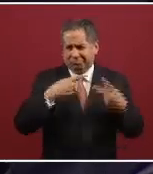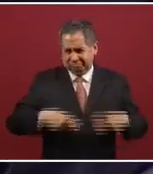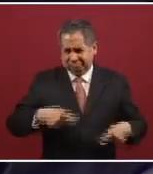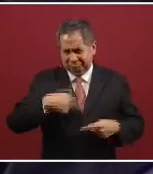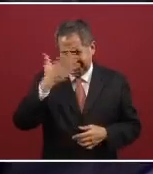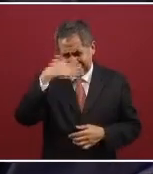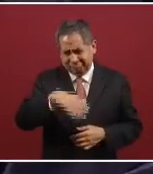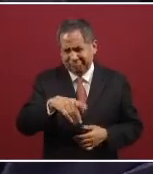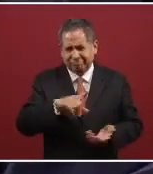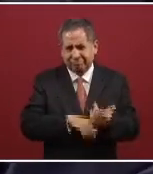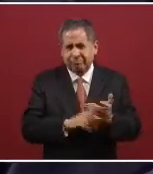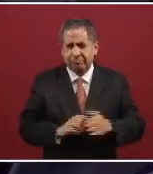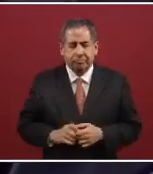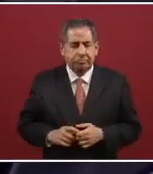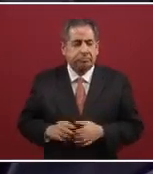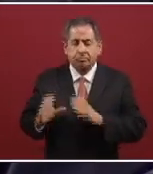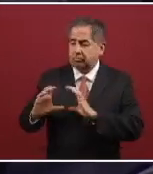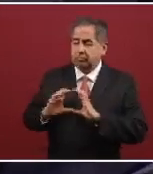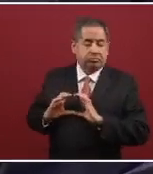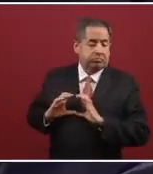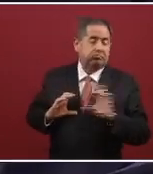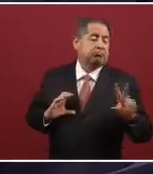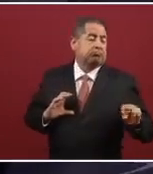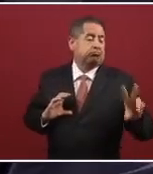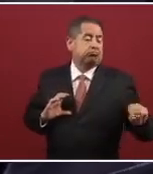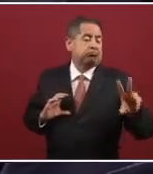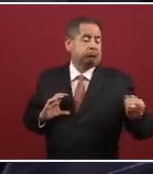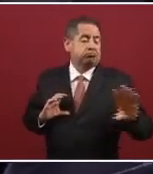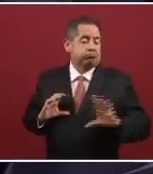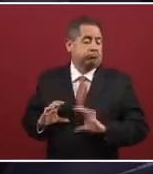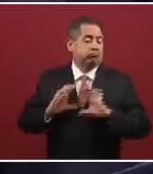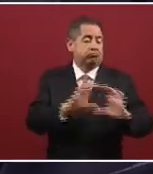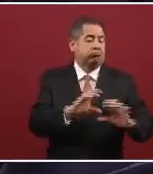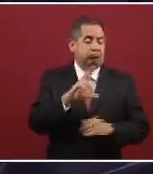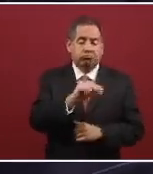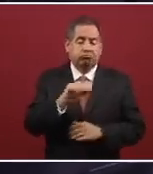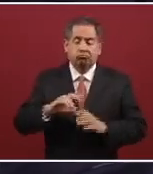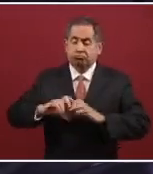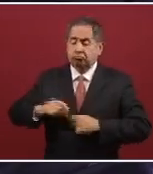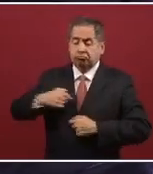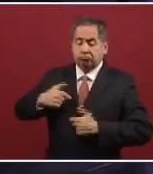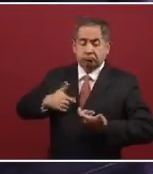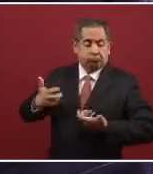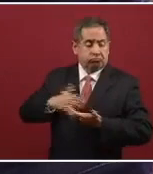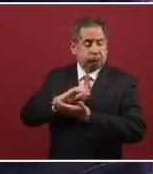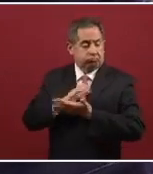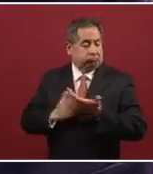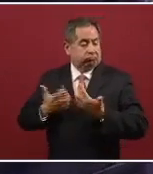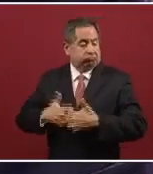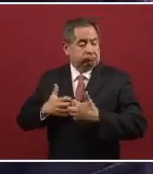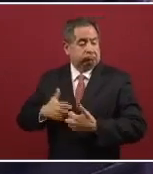Nada era una justificación para ellos manejar el dinero y para robar,